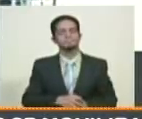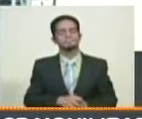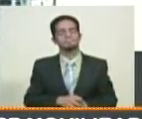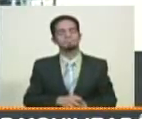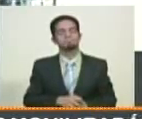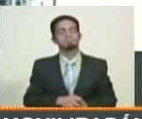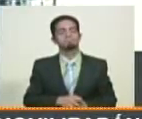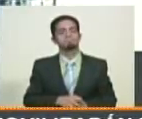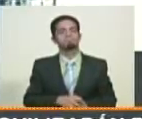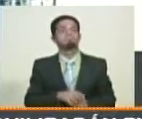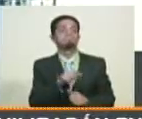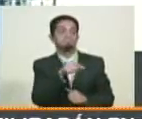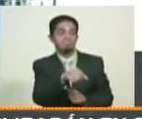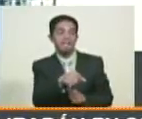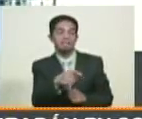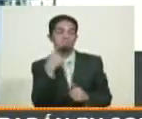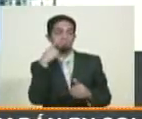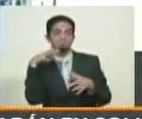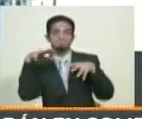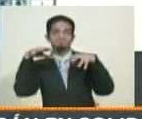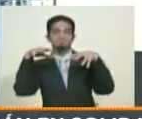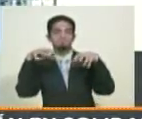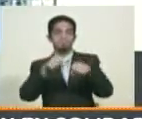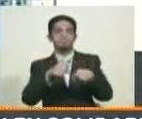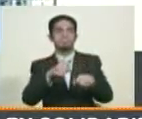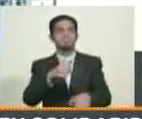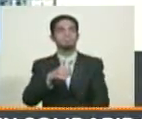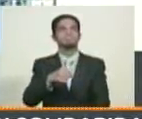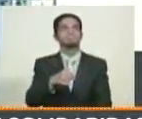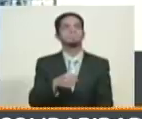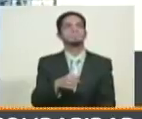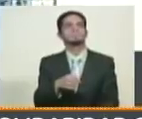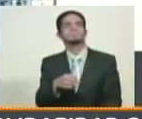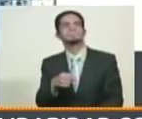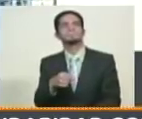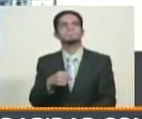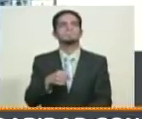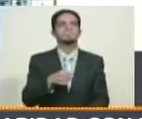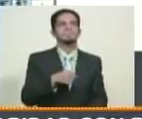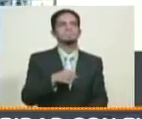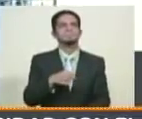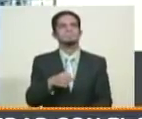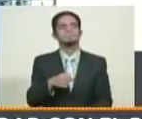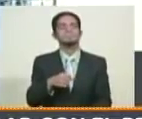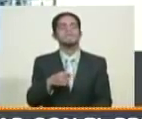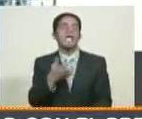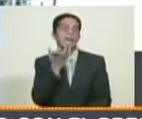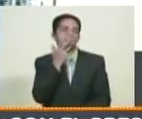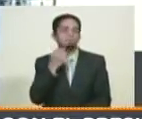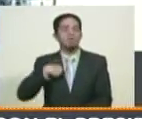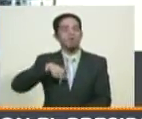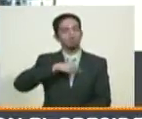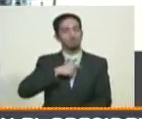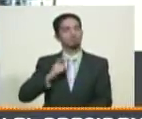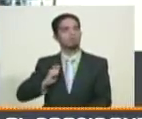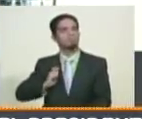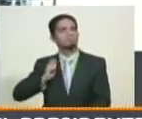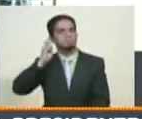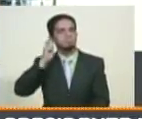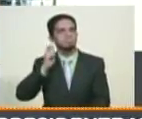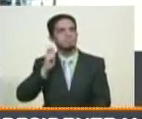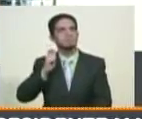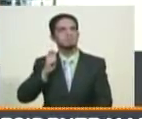Afortunadamente, dicho golpe de Estado, donde nosotros fuimos una de sus víctimas, siendo parlamentario detenido, entre otros